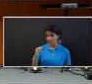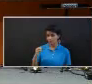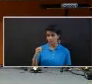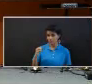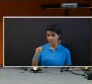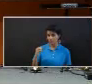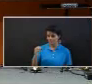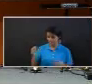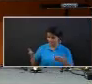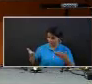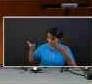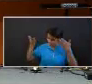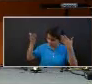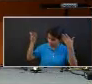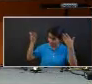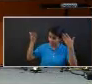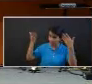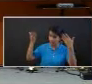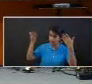levántate.